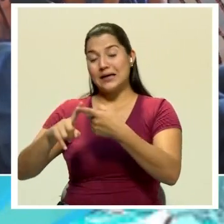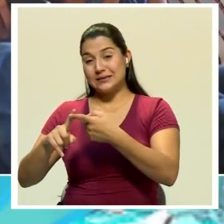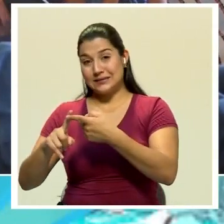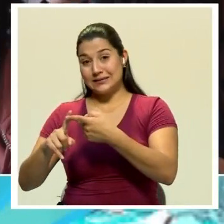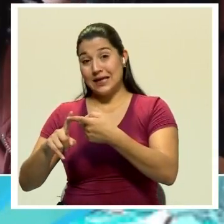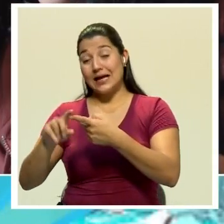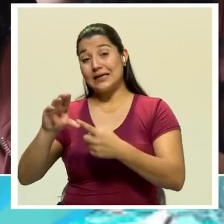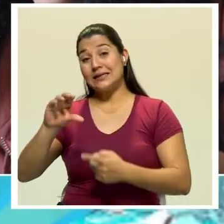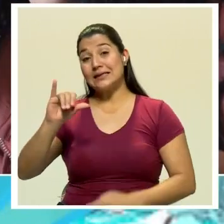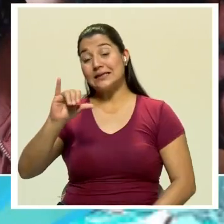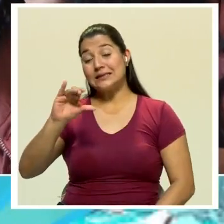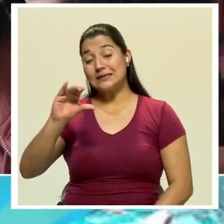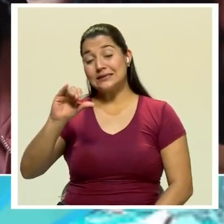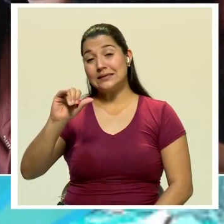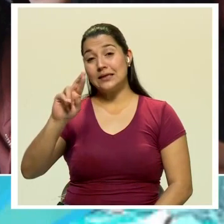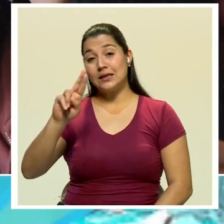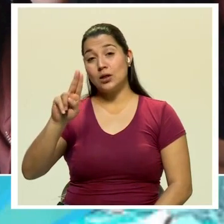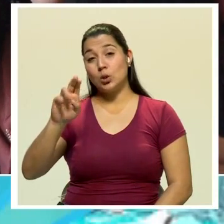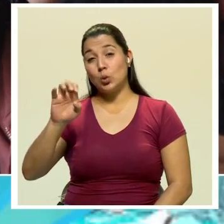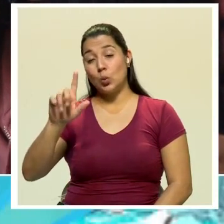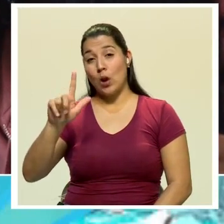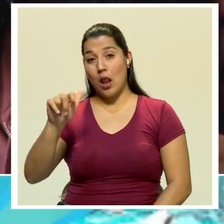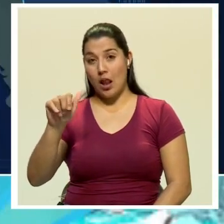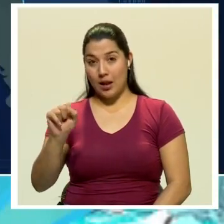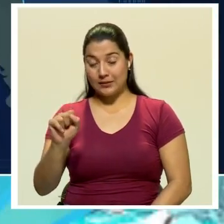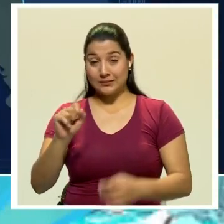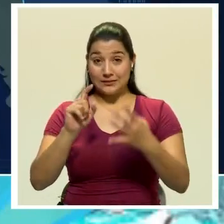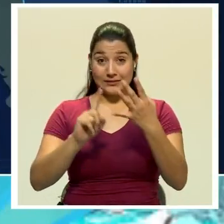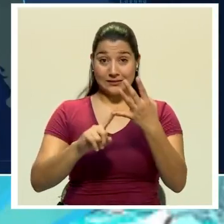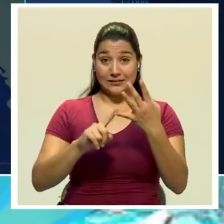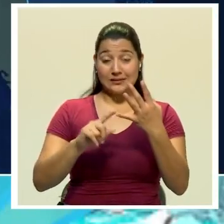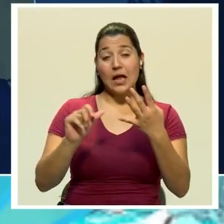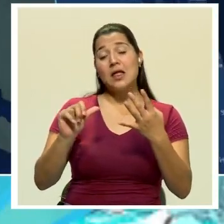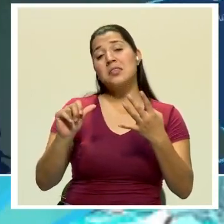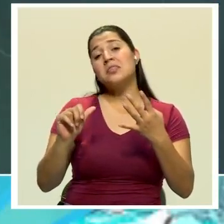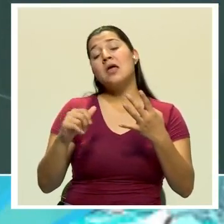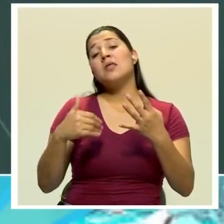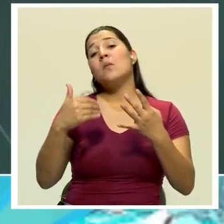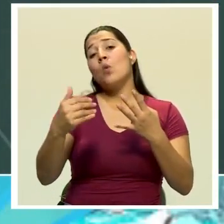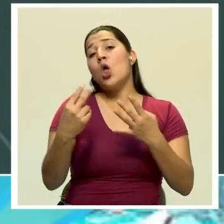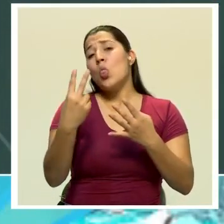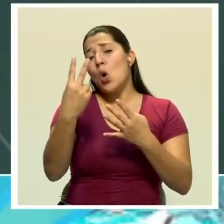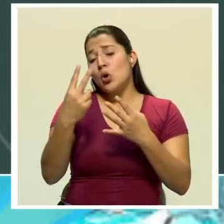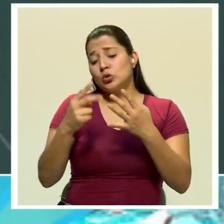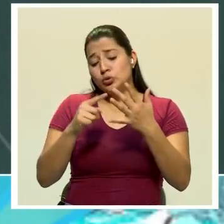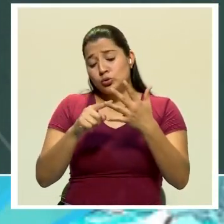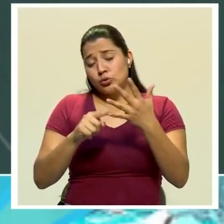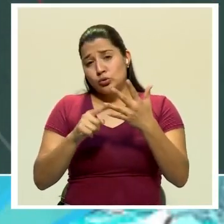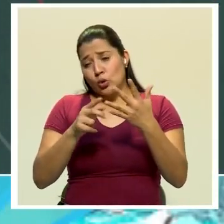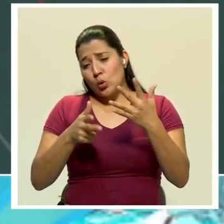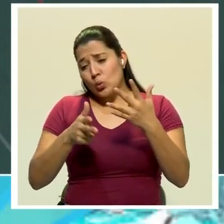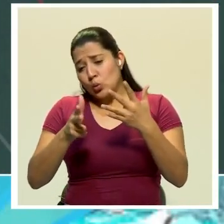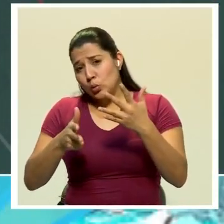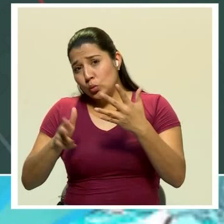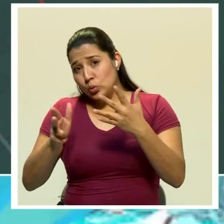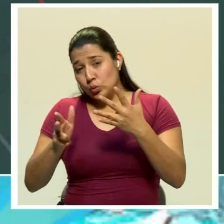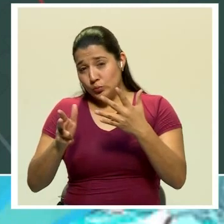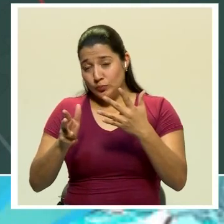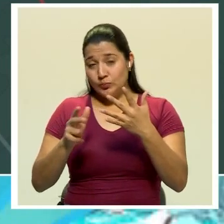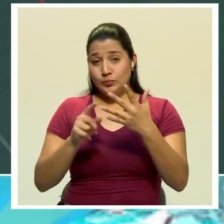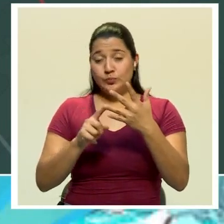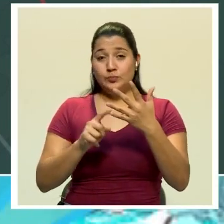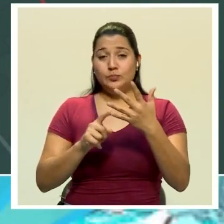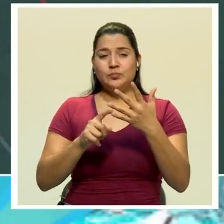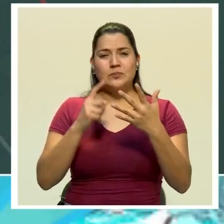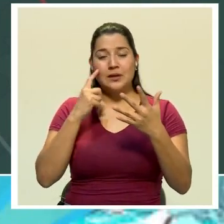hasta Ciruelas. Y luego dos pequeñas líneas que estarían cerrando la herradura.